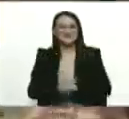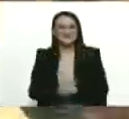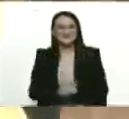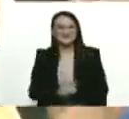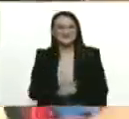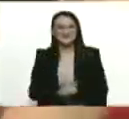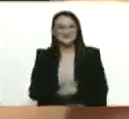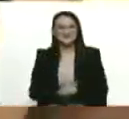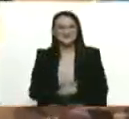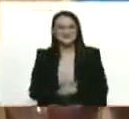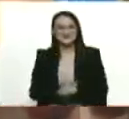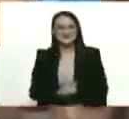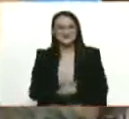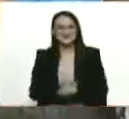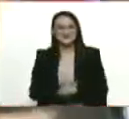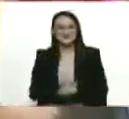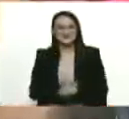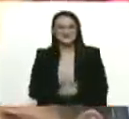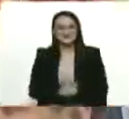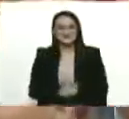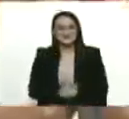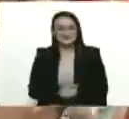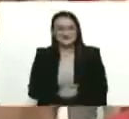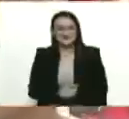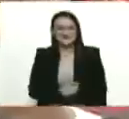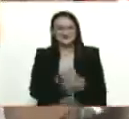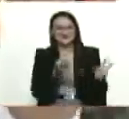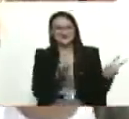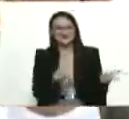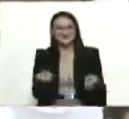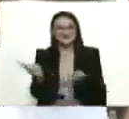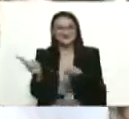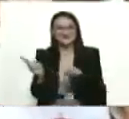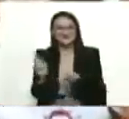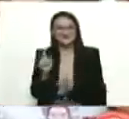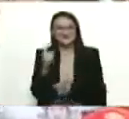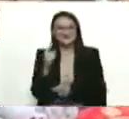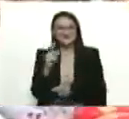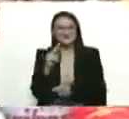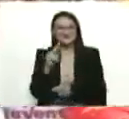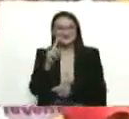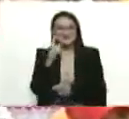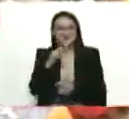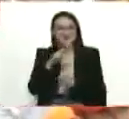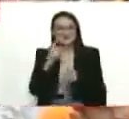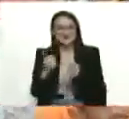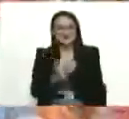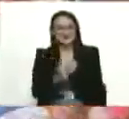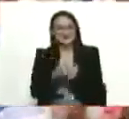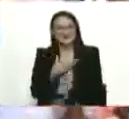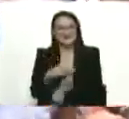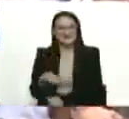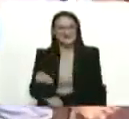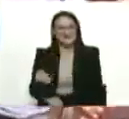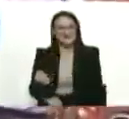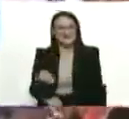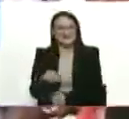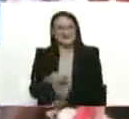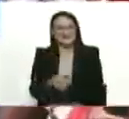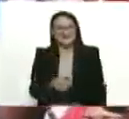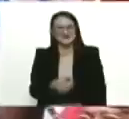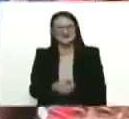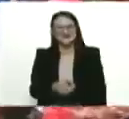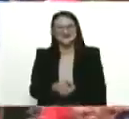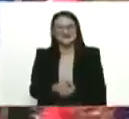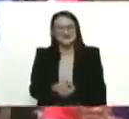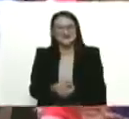revolucionarios! Y le damos la bienvenida a nuestro primer vicepresidente, capitán diputado a la Asamblea